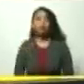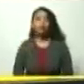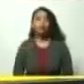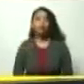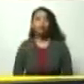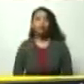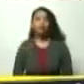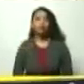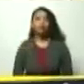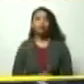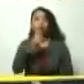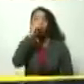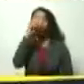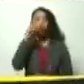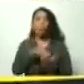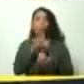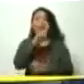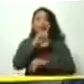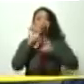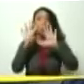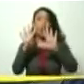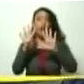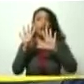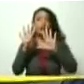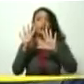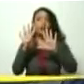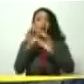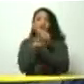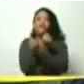en el año 2019 y fracasaron